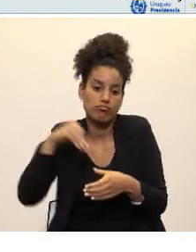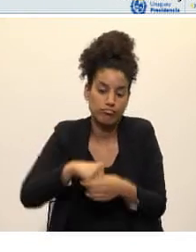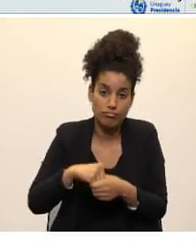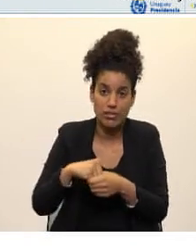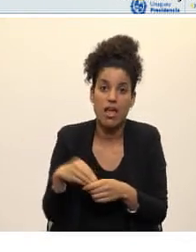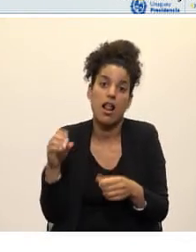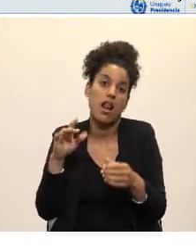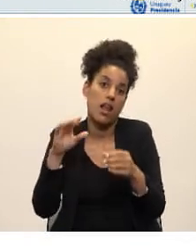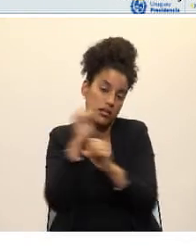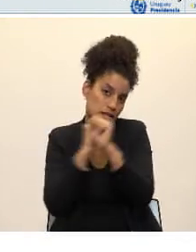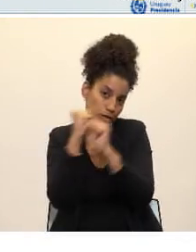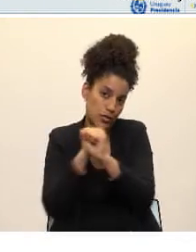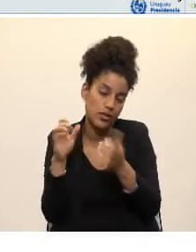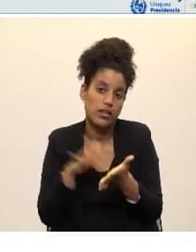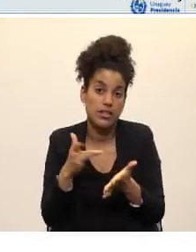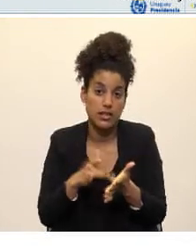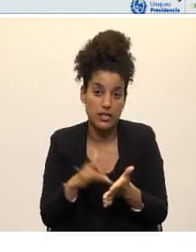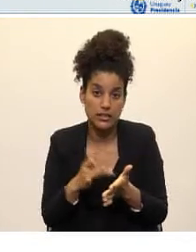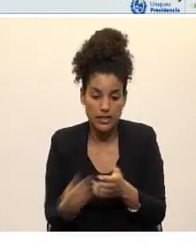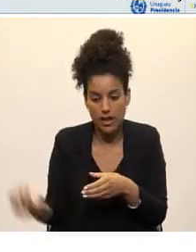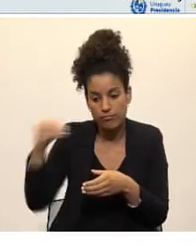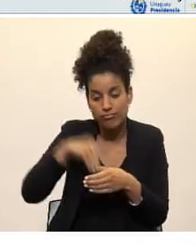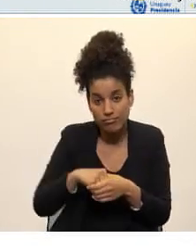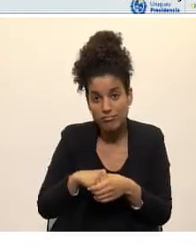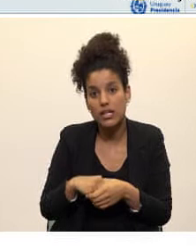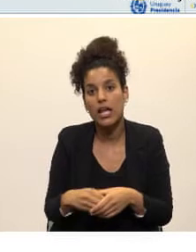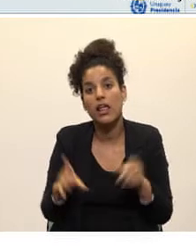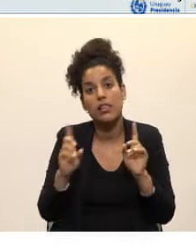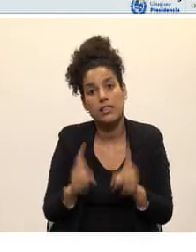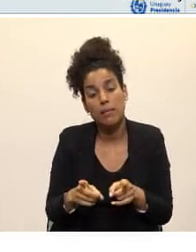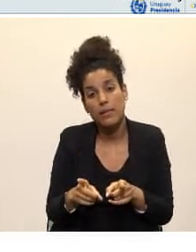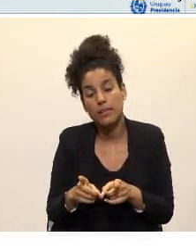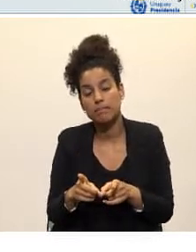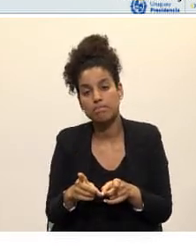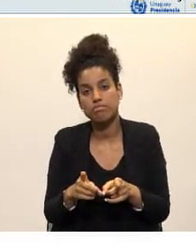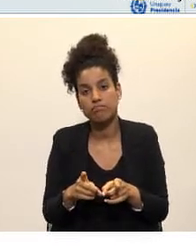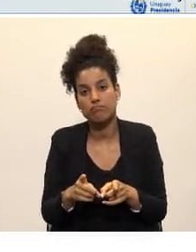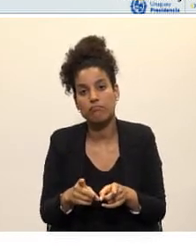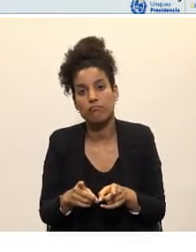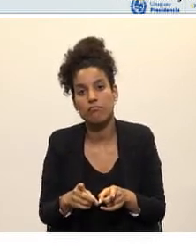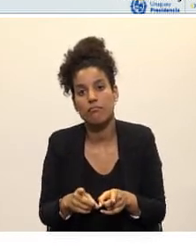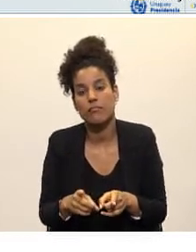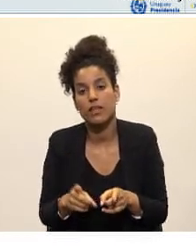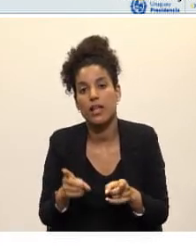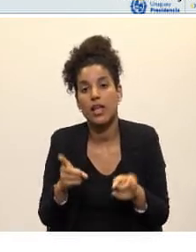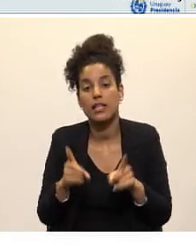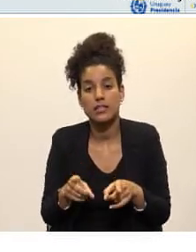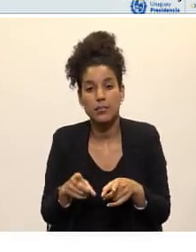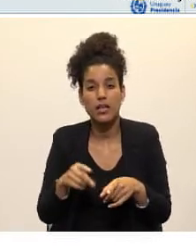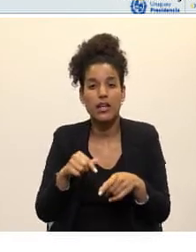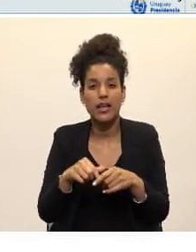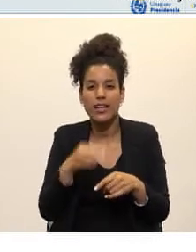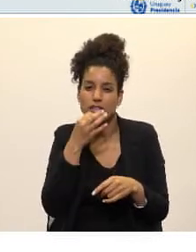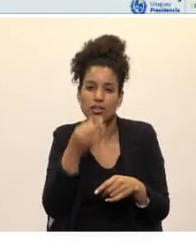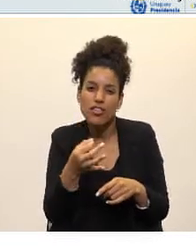tecnologías digitales, la inclusión digital, pero también incorporando esto que llamamos las tendencias emergentes en el currículum. Dije muy